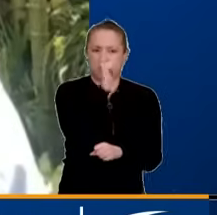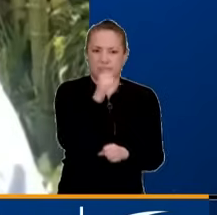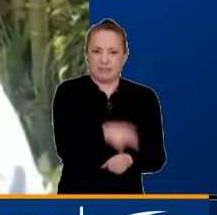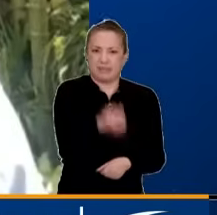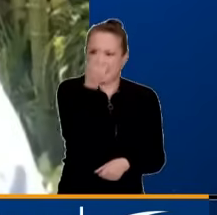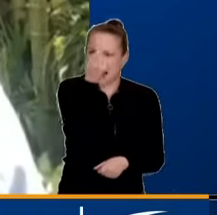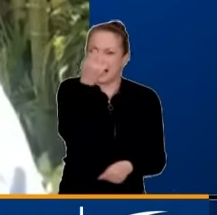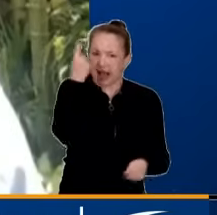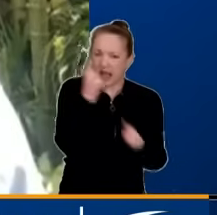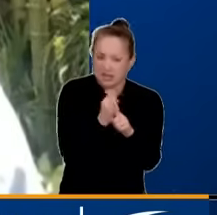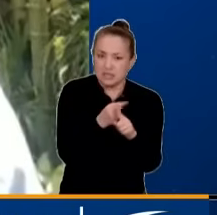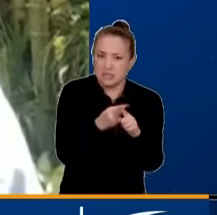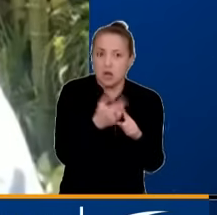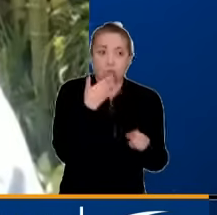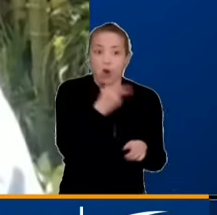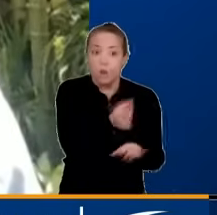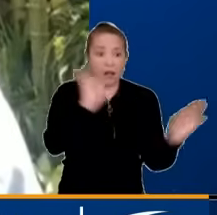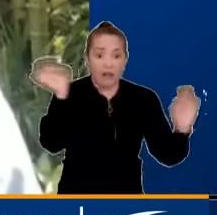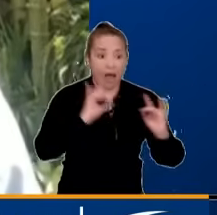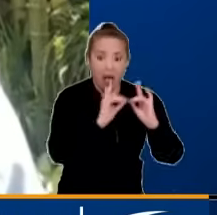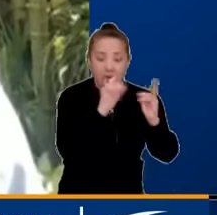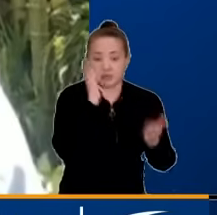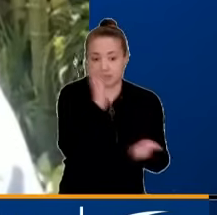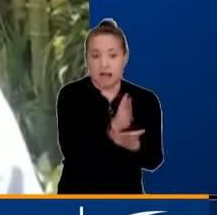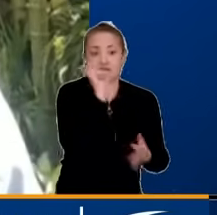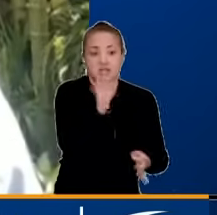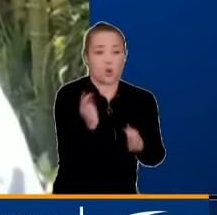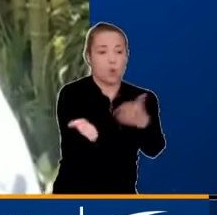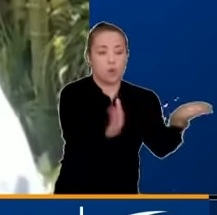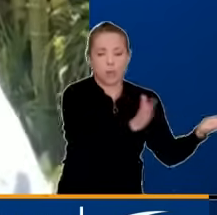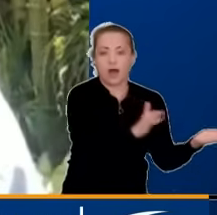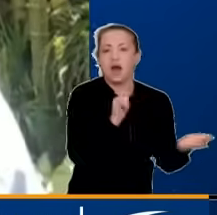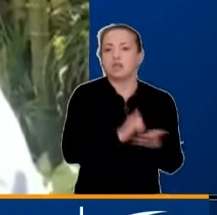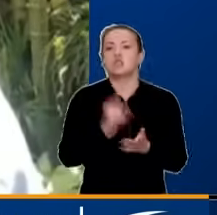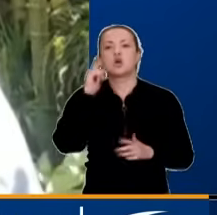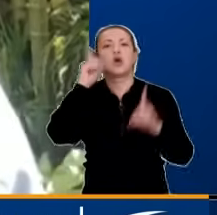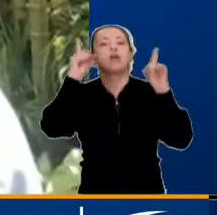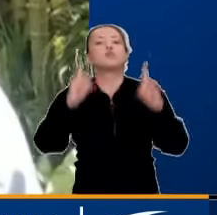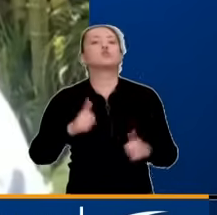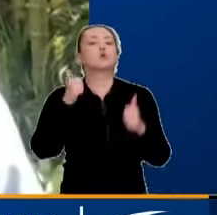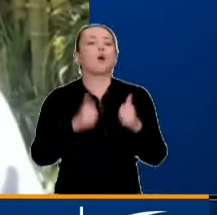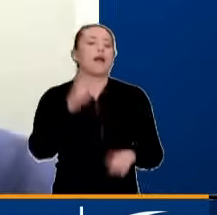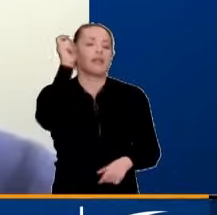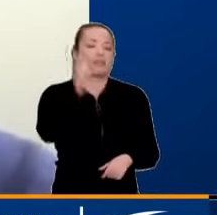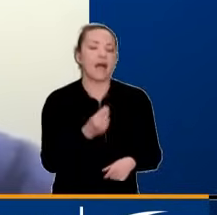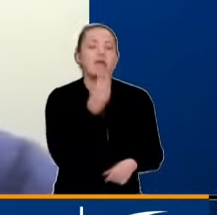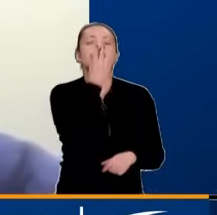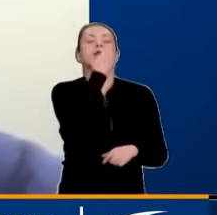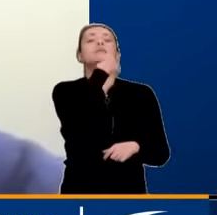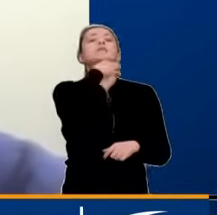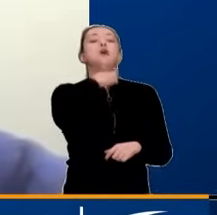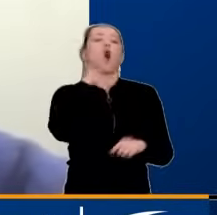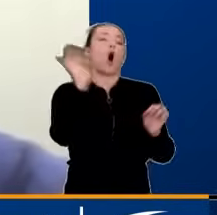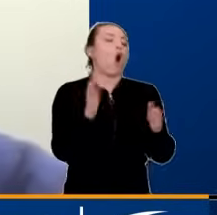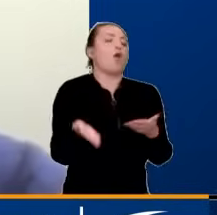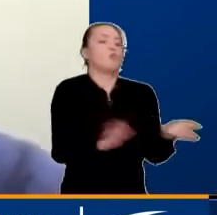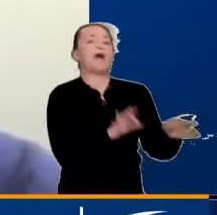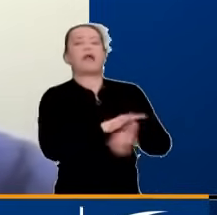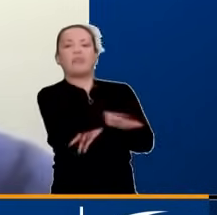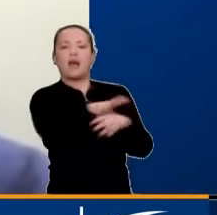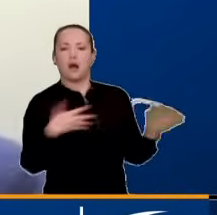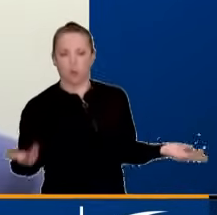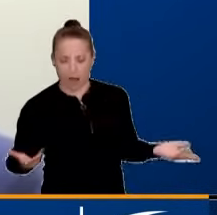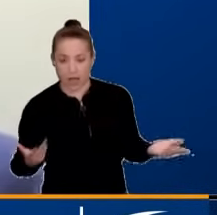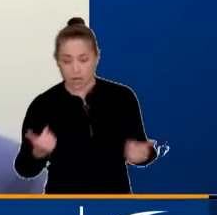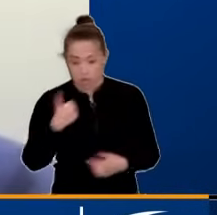muy probablemente hubieran muerto. Entonces, la elección era o intubarse o dejarlos morir. Yo como presidente de la